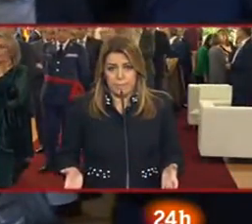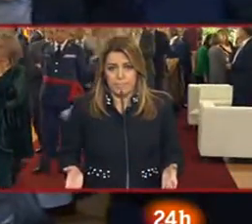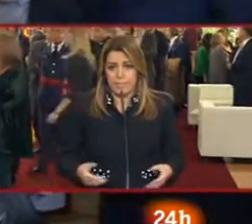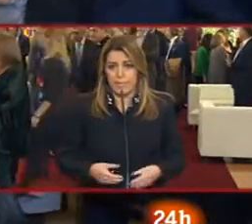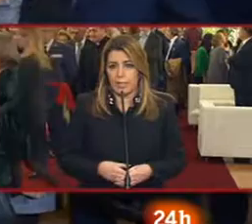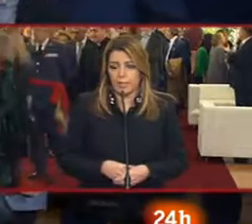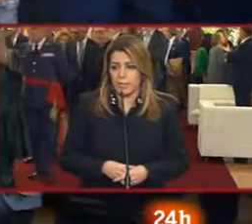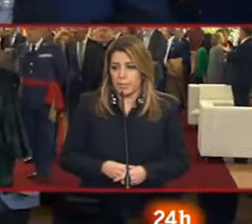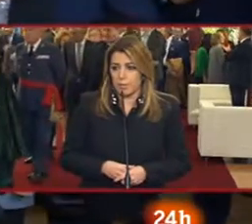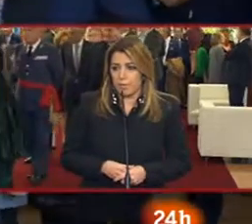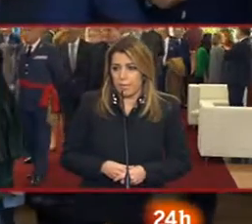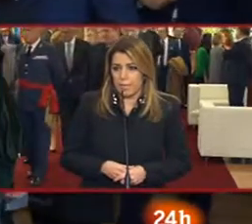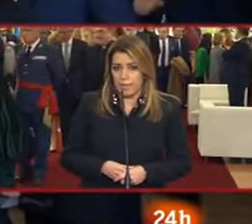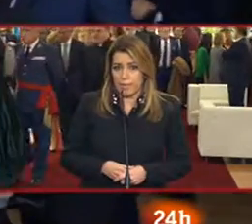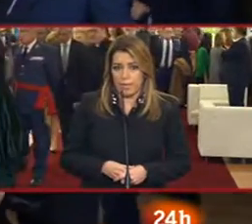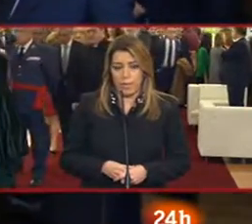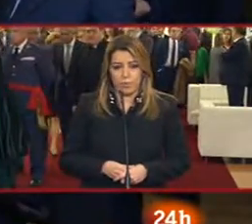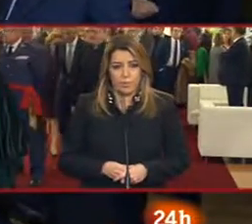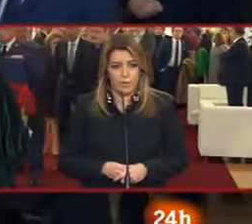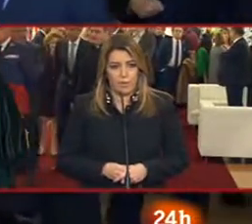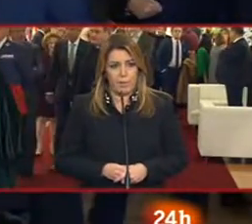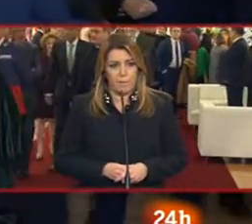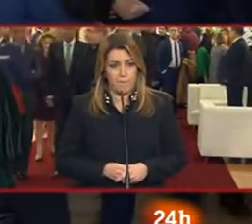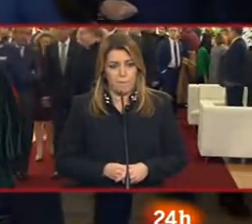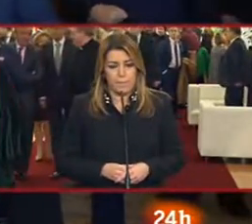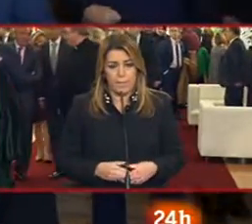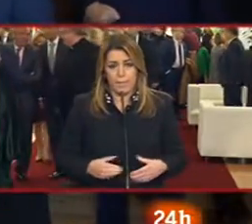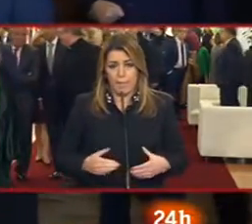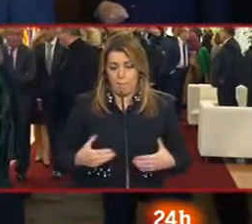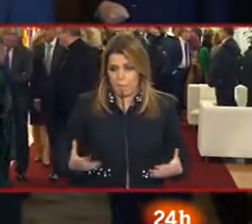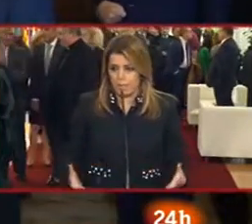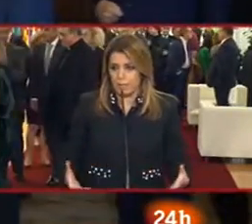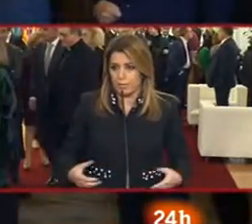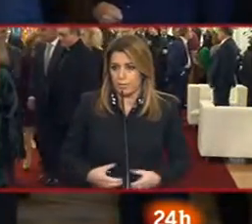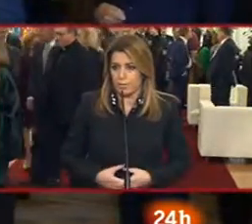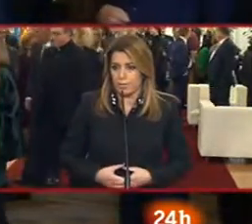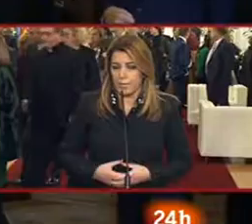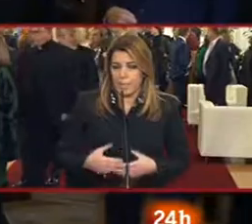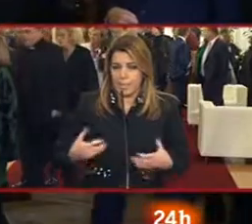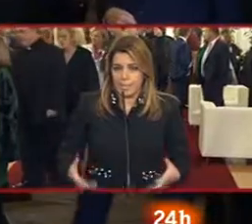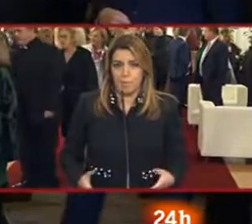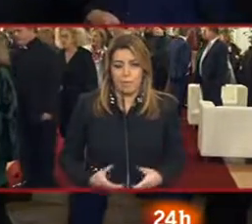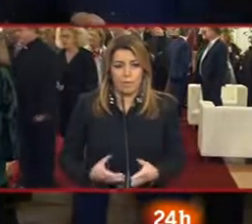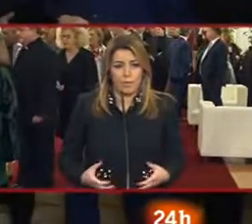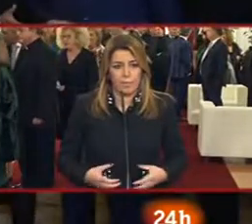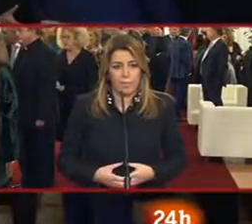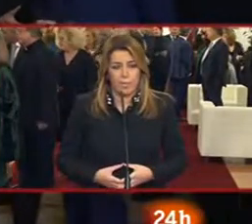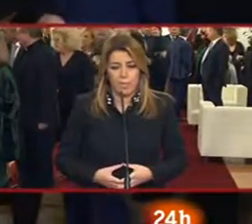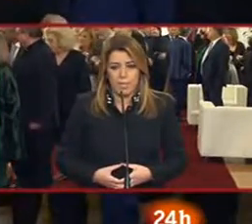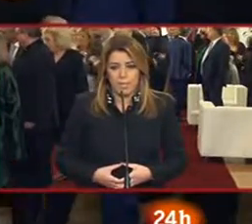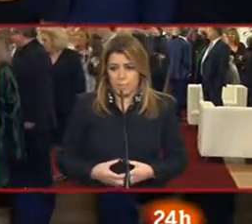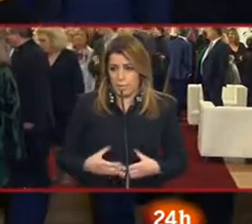hoy, celebrando el 39 aniversario de la Constitución española, quienes amamos la Constitución, a este país y lo